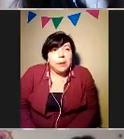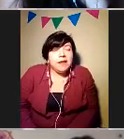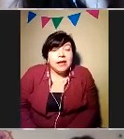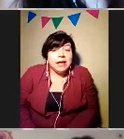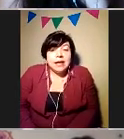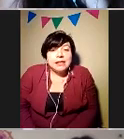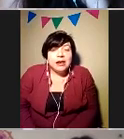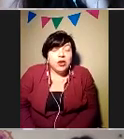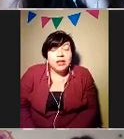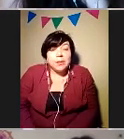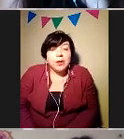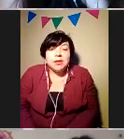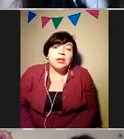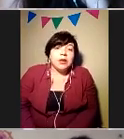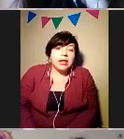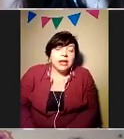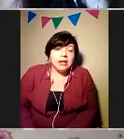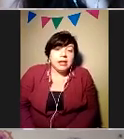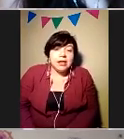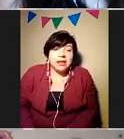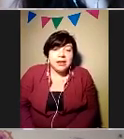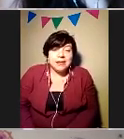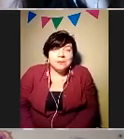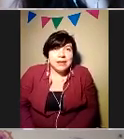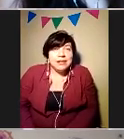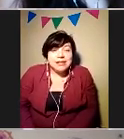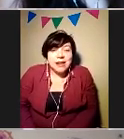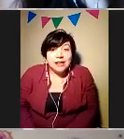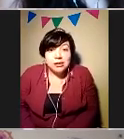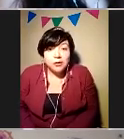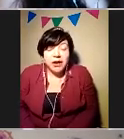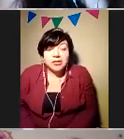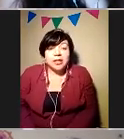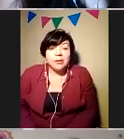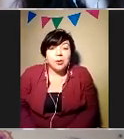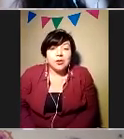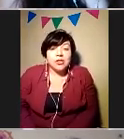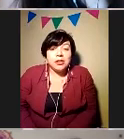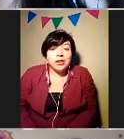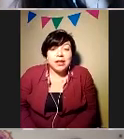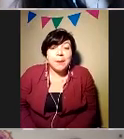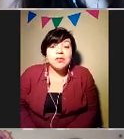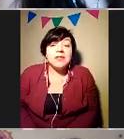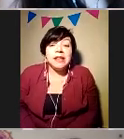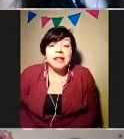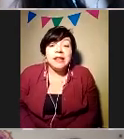Y claro, estamos entrando en esta tendencia del slow fashion y estamos conociendo